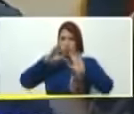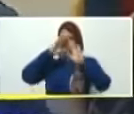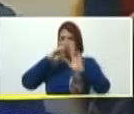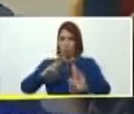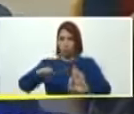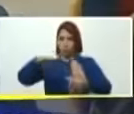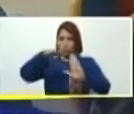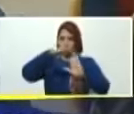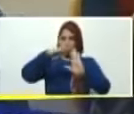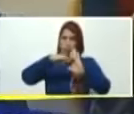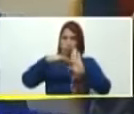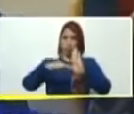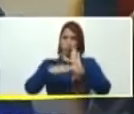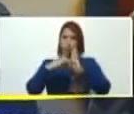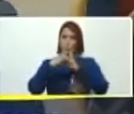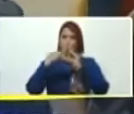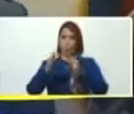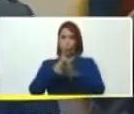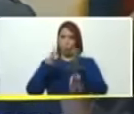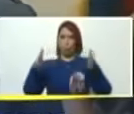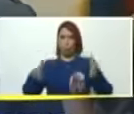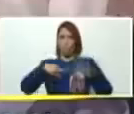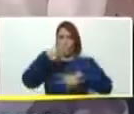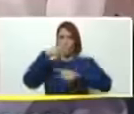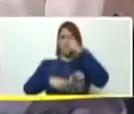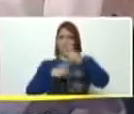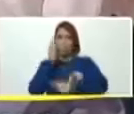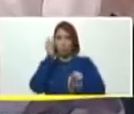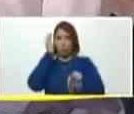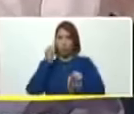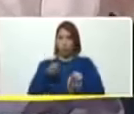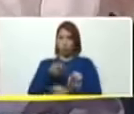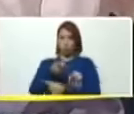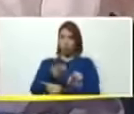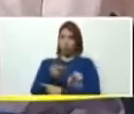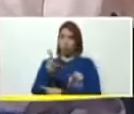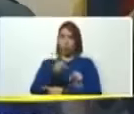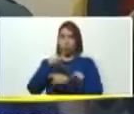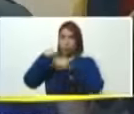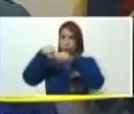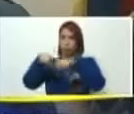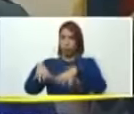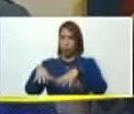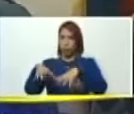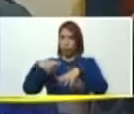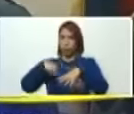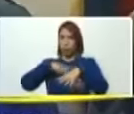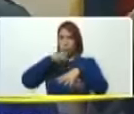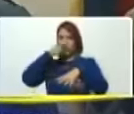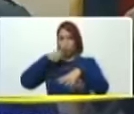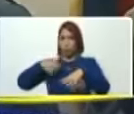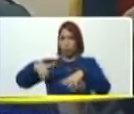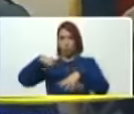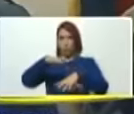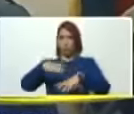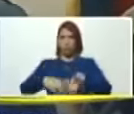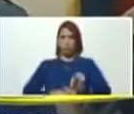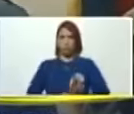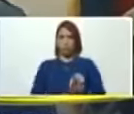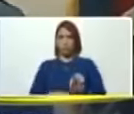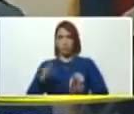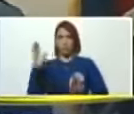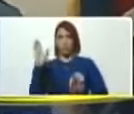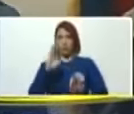todo este gran plan creado por usted y que no vamos a abandonar a nuestro pueblo y que